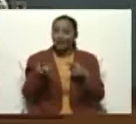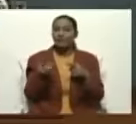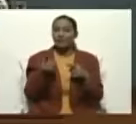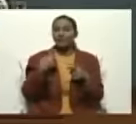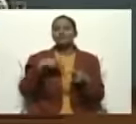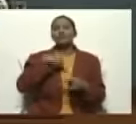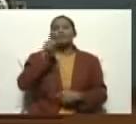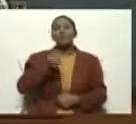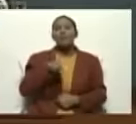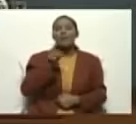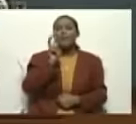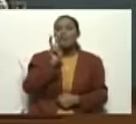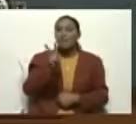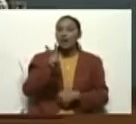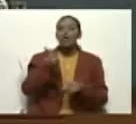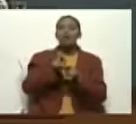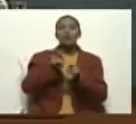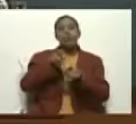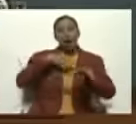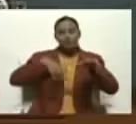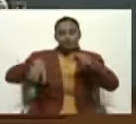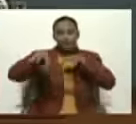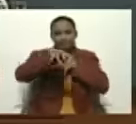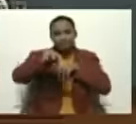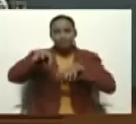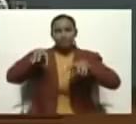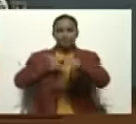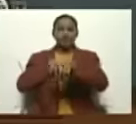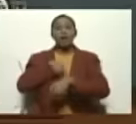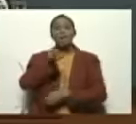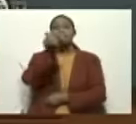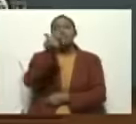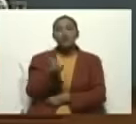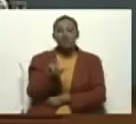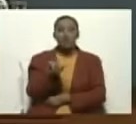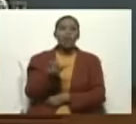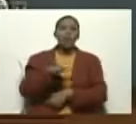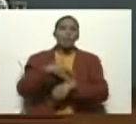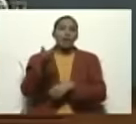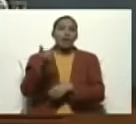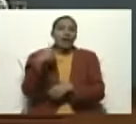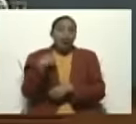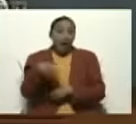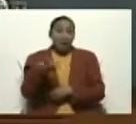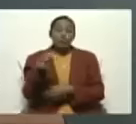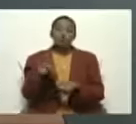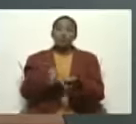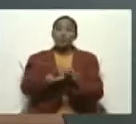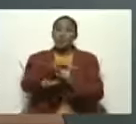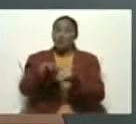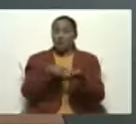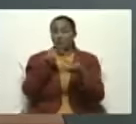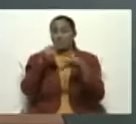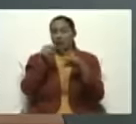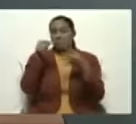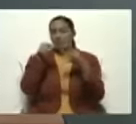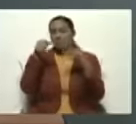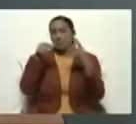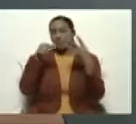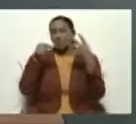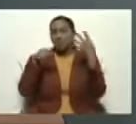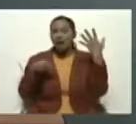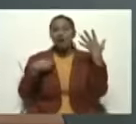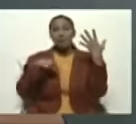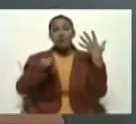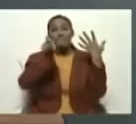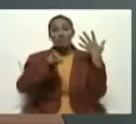son personas. Personas que pueden tener determinadas problemáticas, son disímiles las problemáticas que tienen las